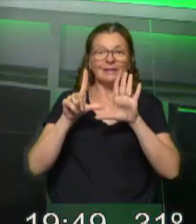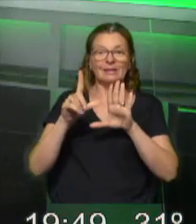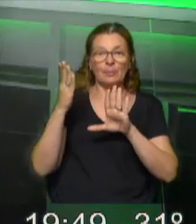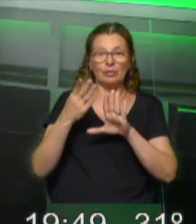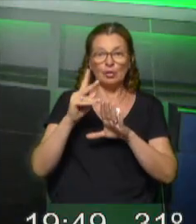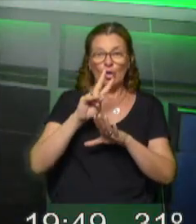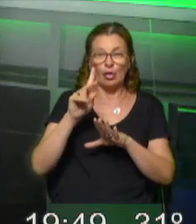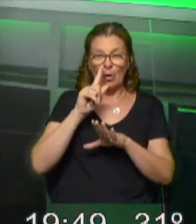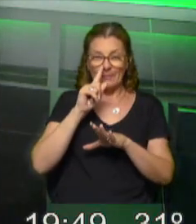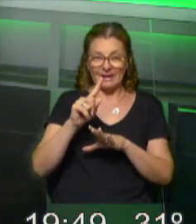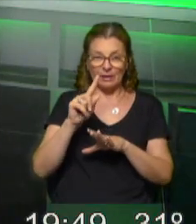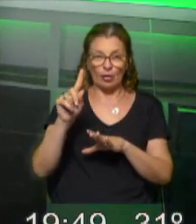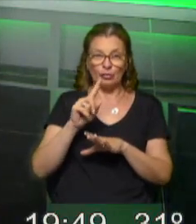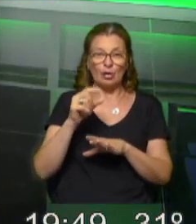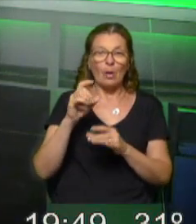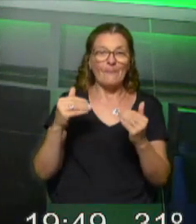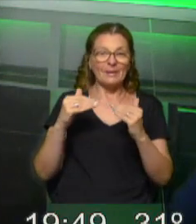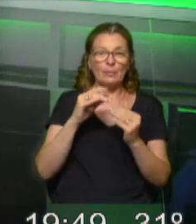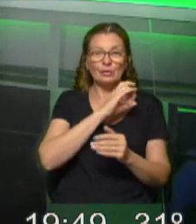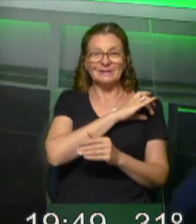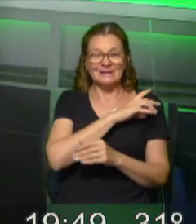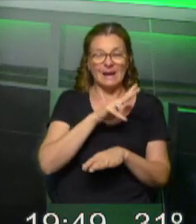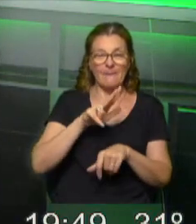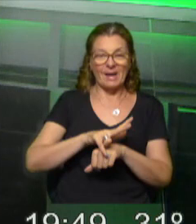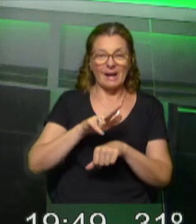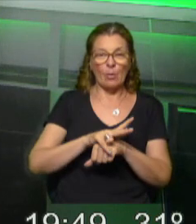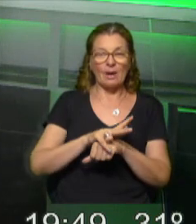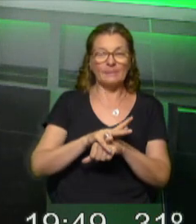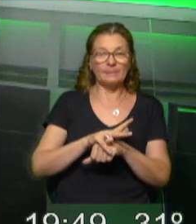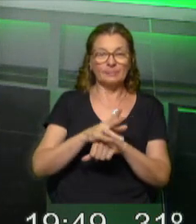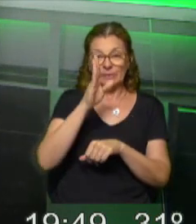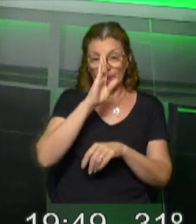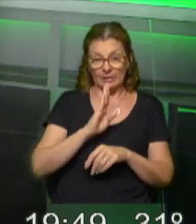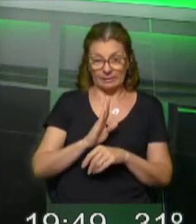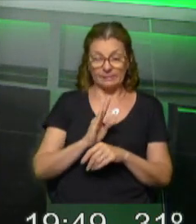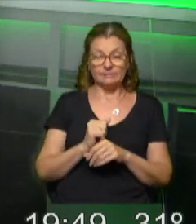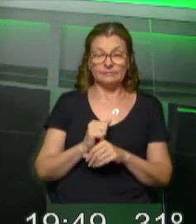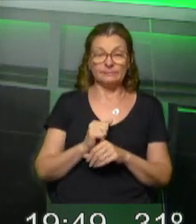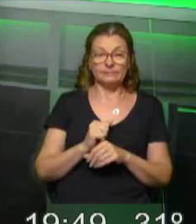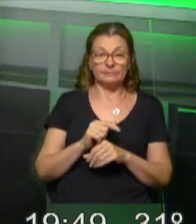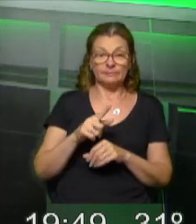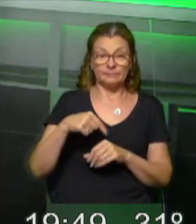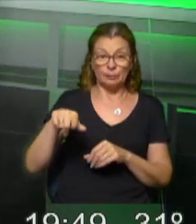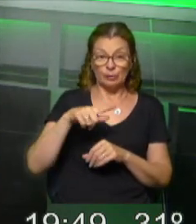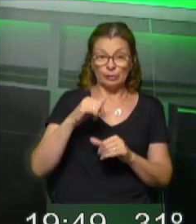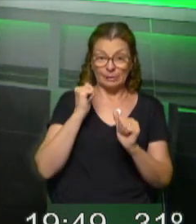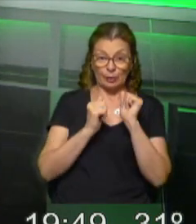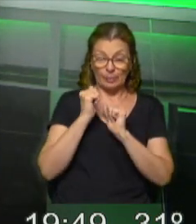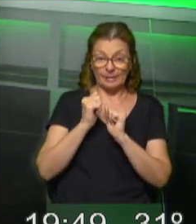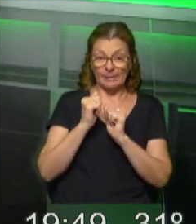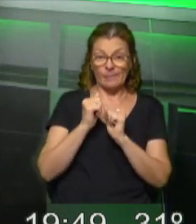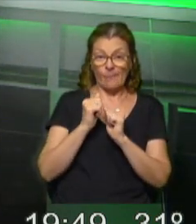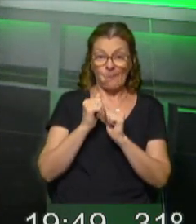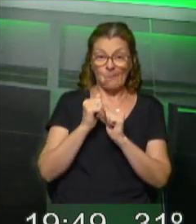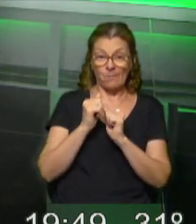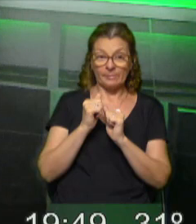2011 lo mismo pasó con chile Paraguay también con eh Brasil Sí y con el resto de las economías realmente en la región